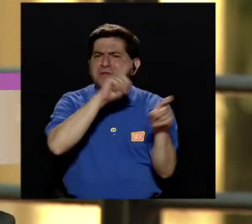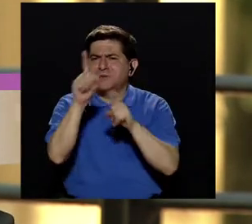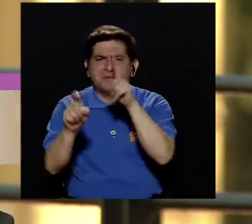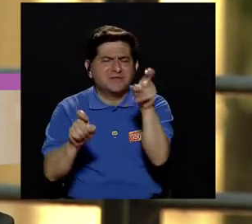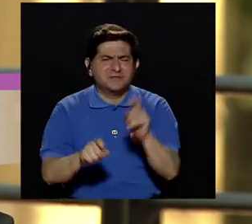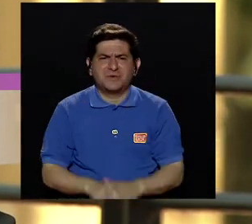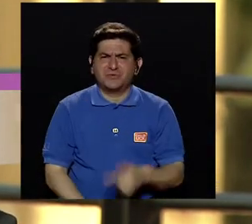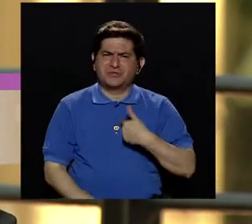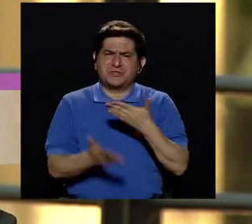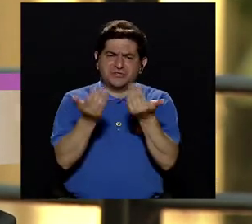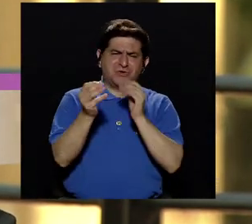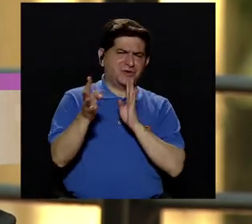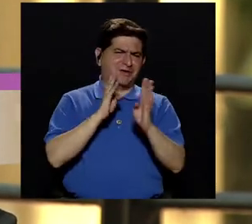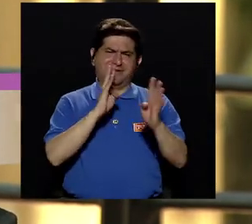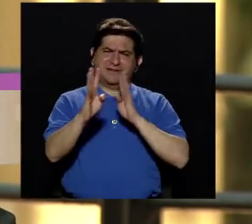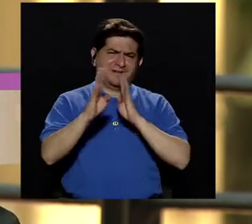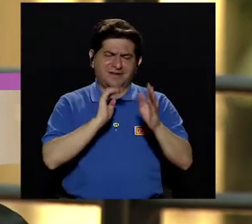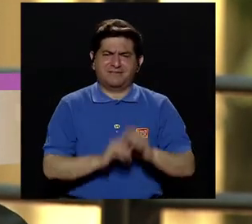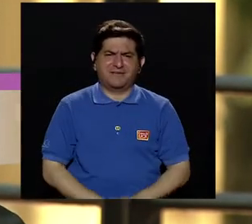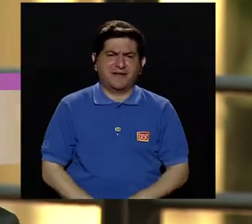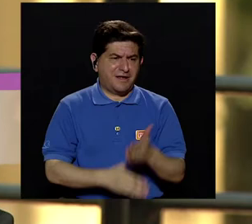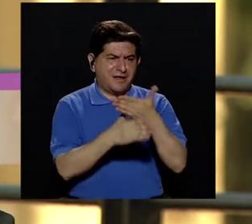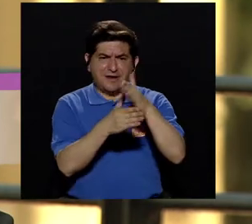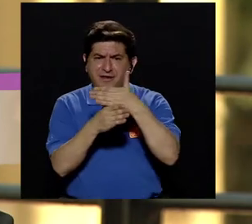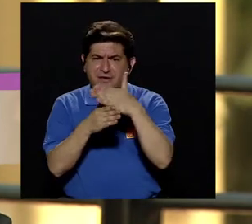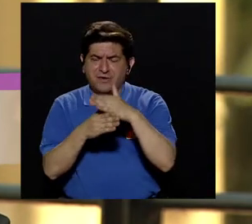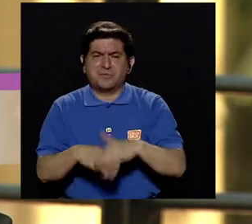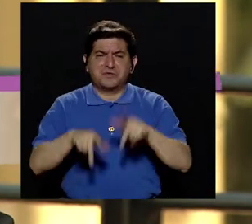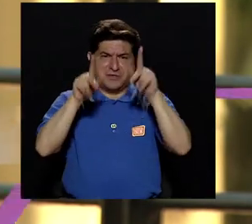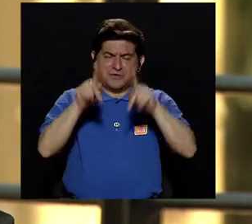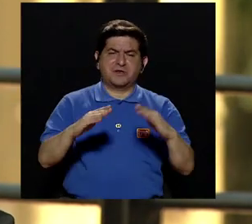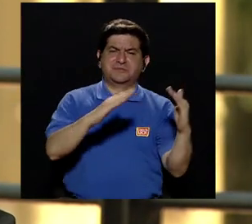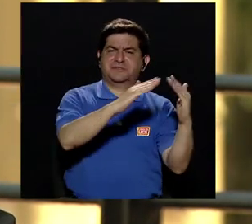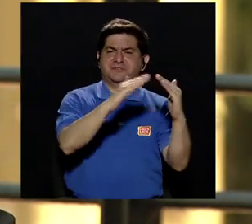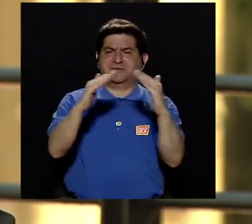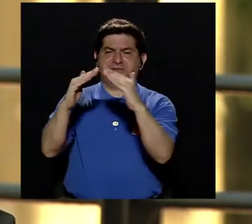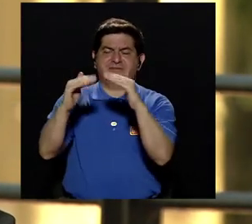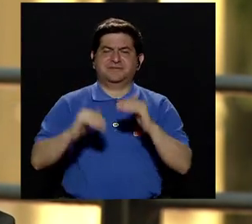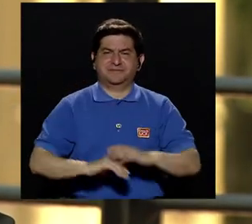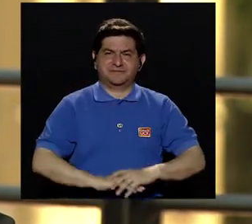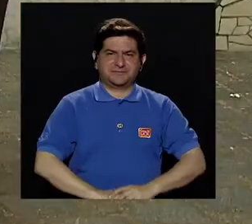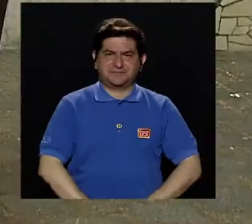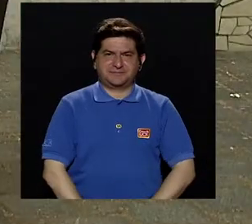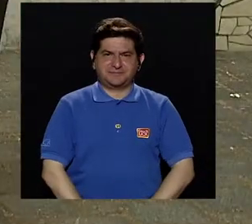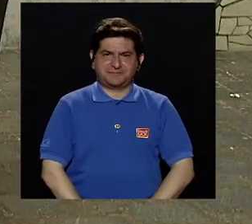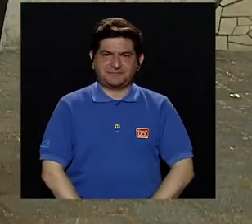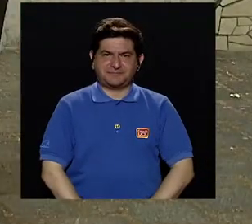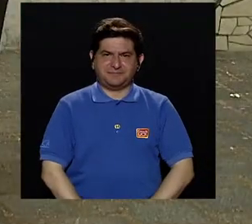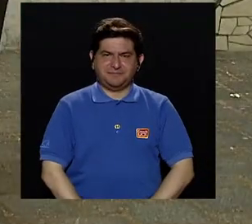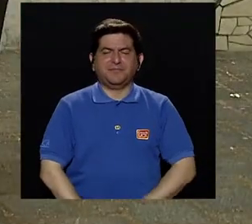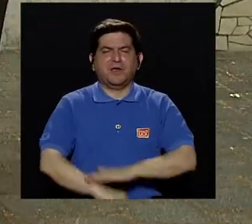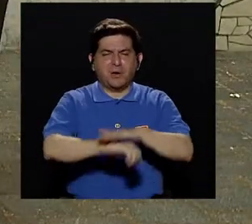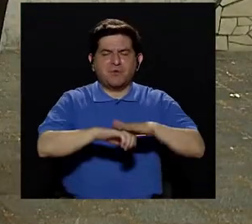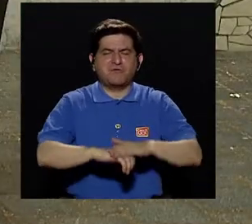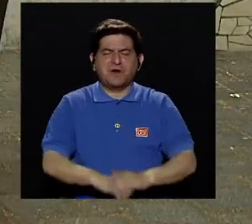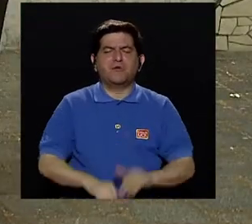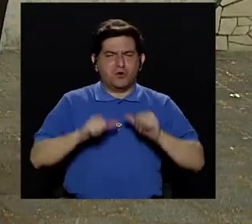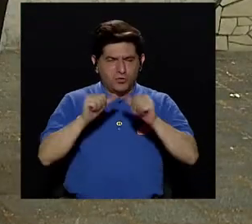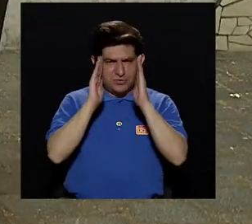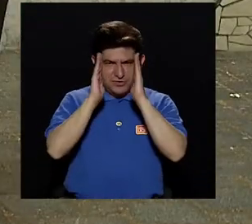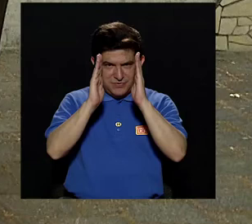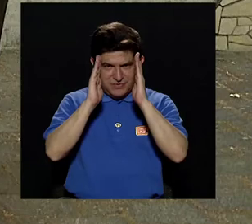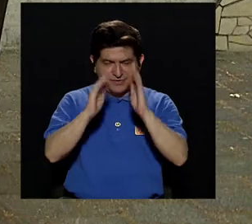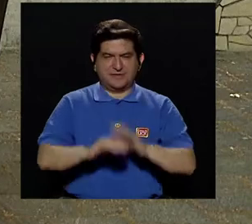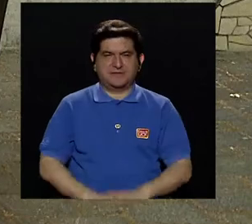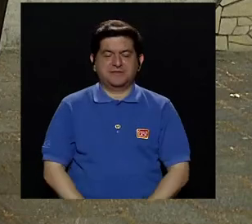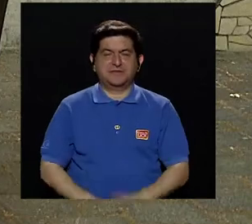preguntas que me gustaría que conversáramos y compartir allá con las personas en sus hogares. Así es que, por favor, quédense con